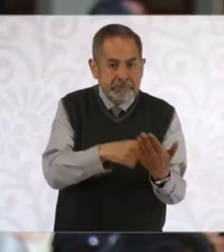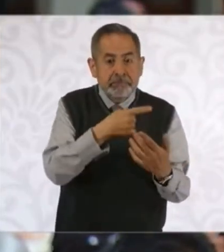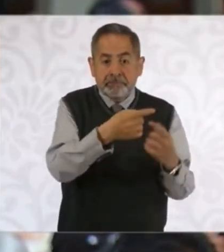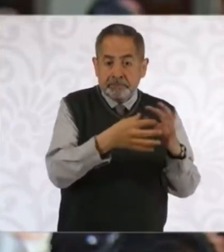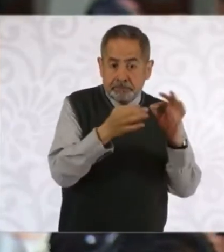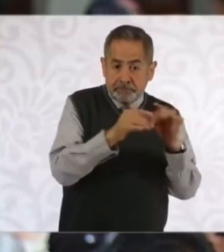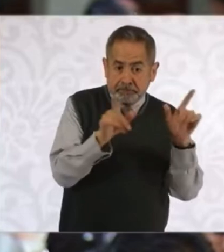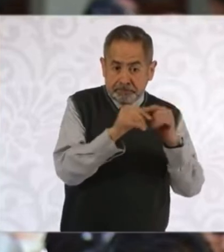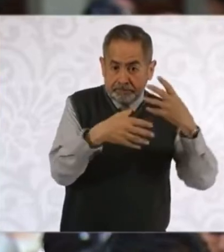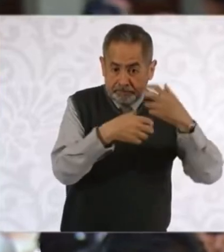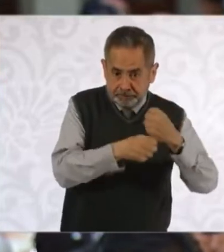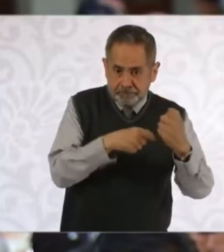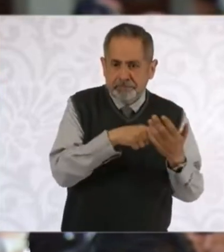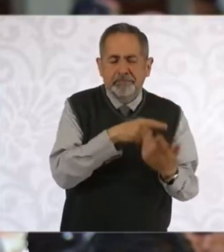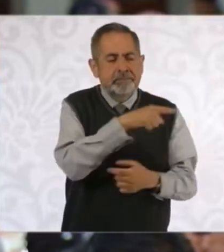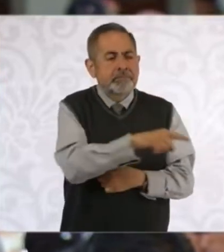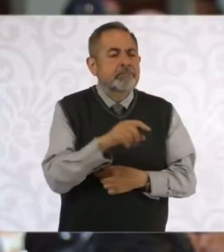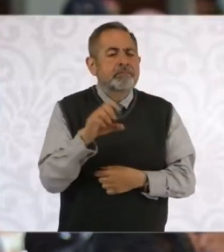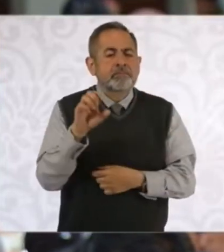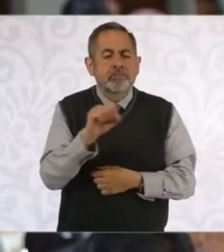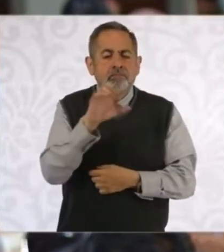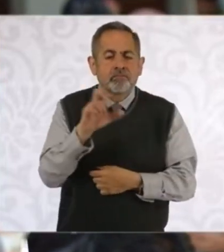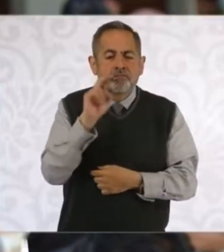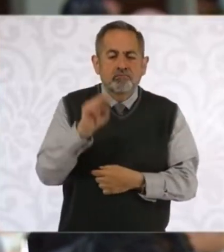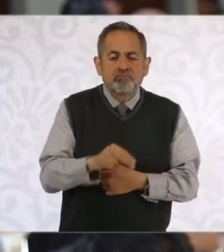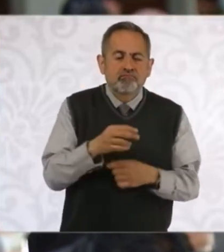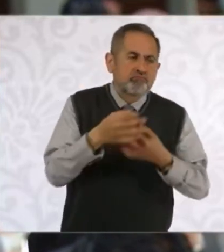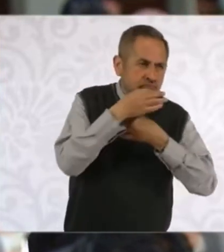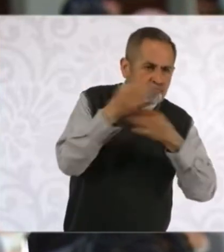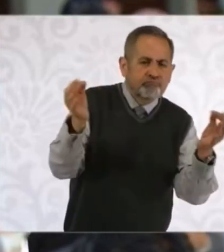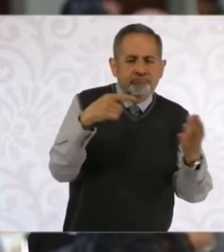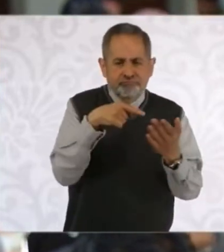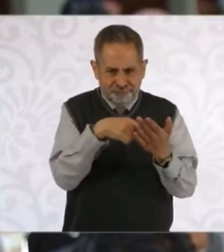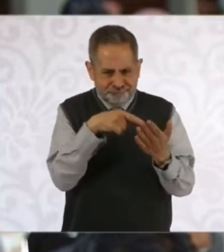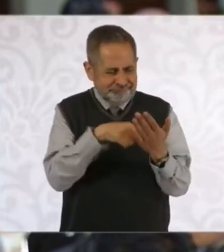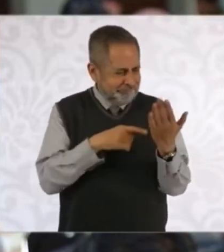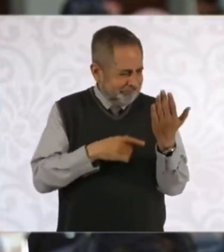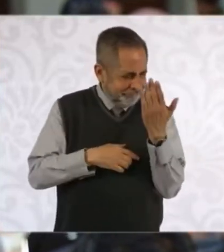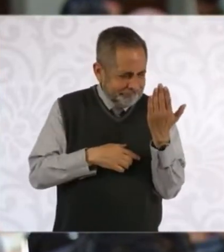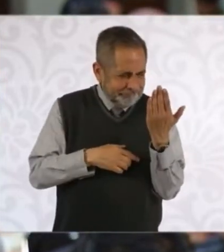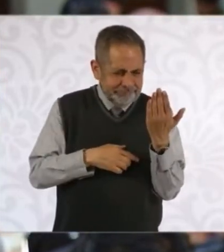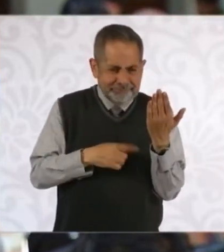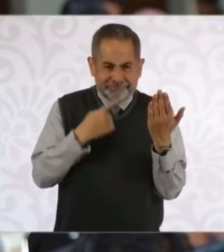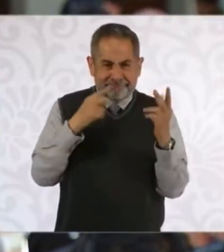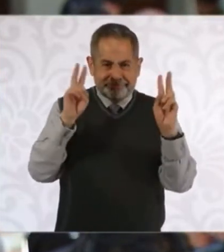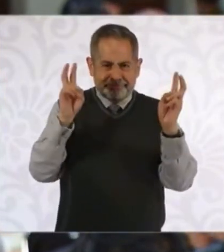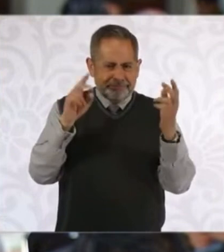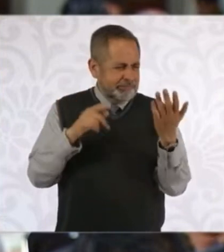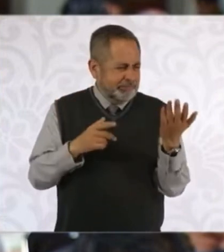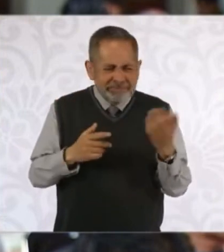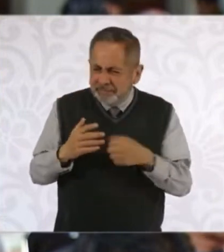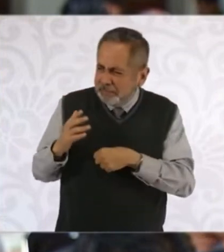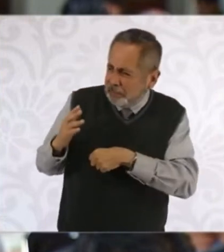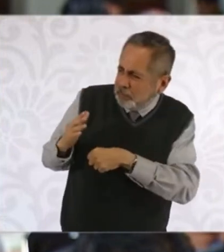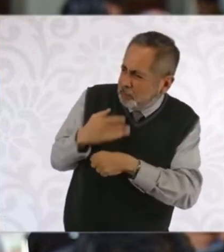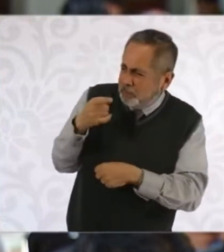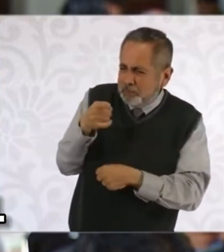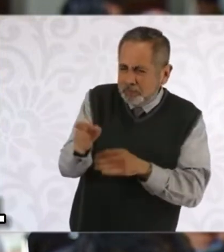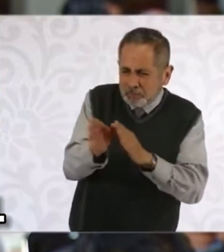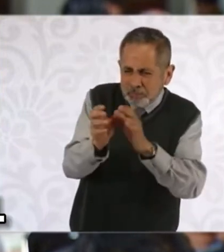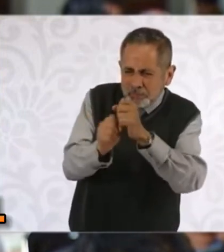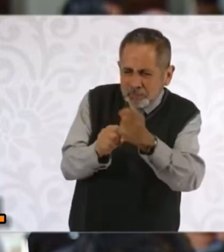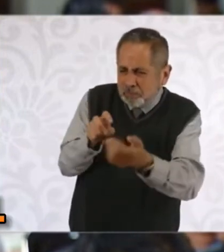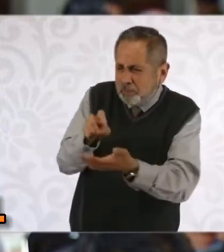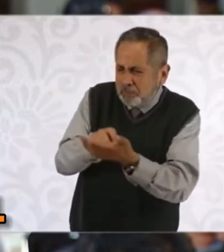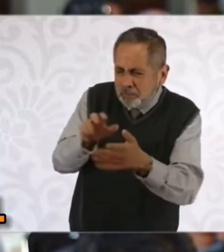que hace la Suprema Corte como institución, presentan, abro comillas, ¿por qué analizar la constitucionalidad de